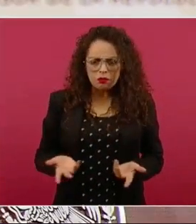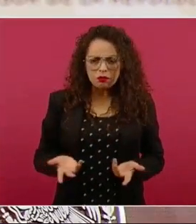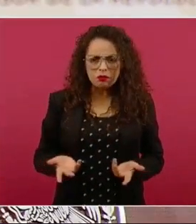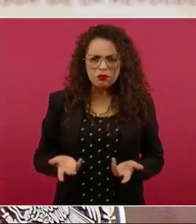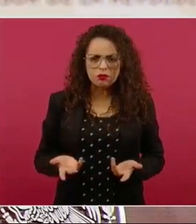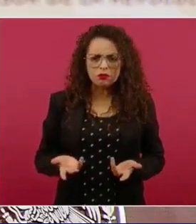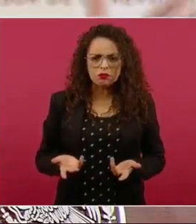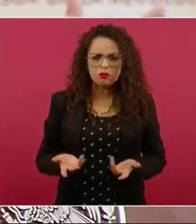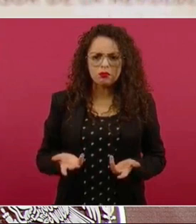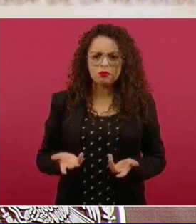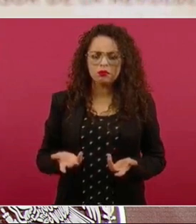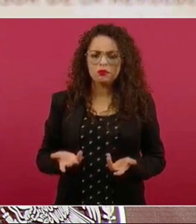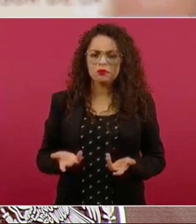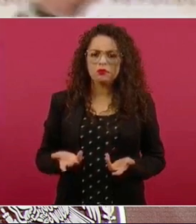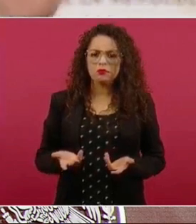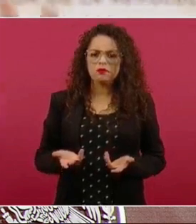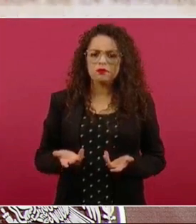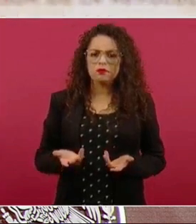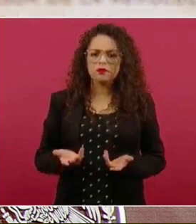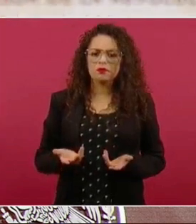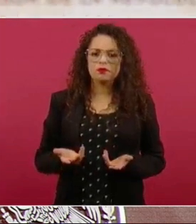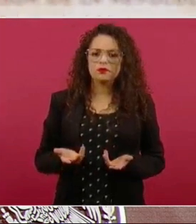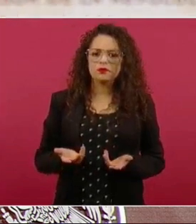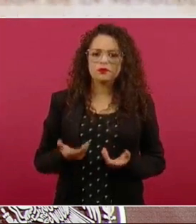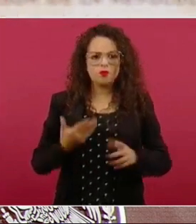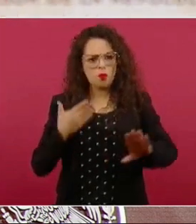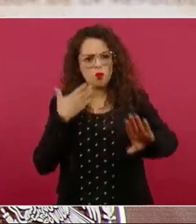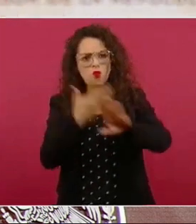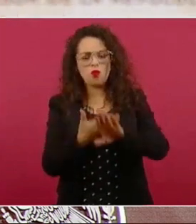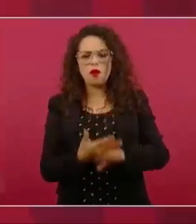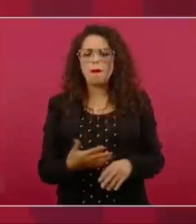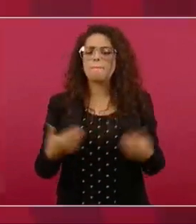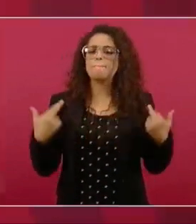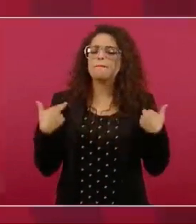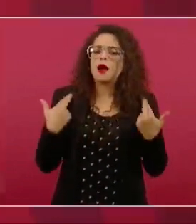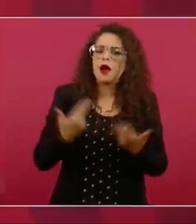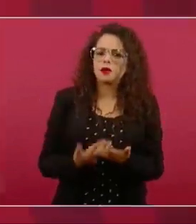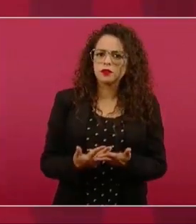en contra de los maestros.